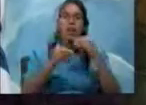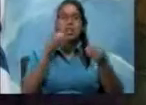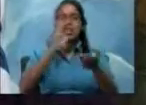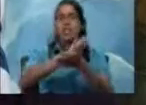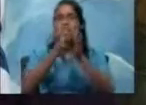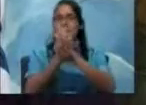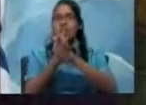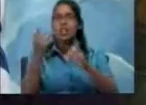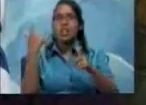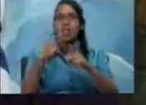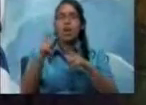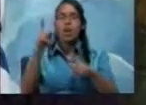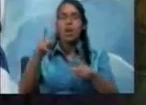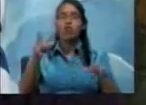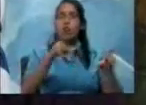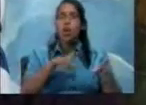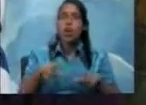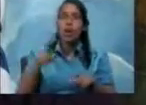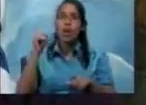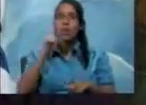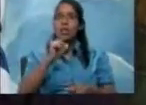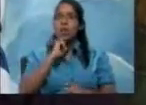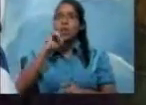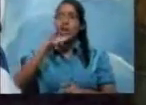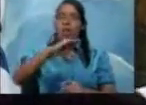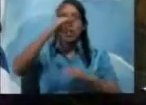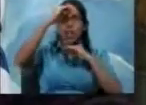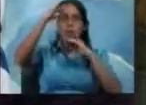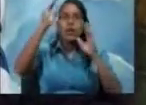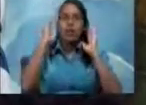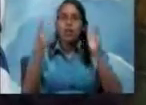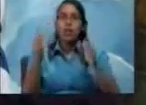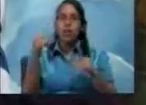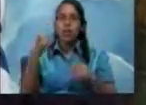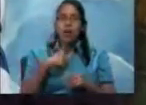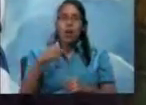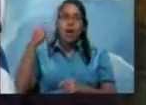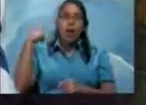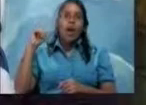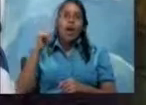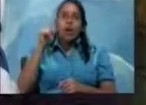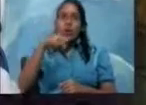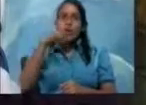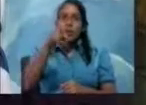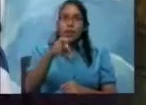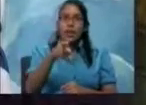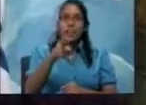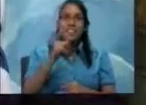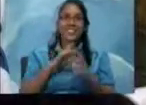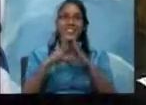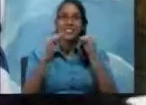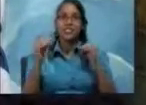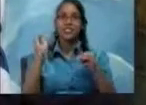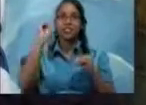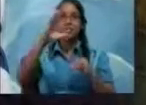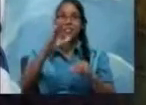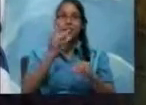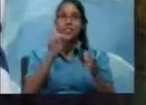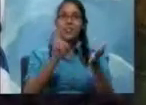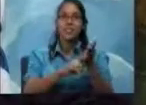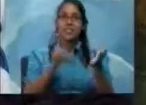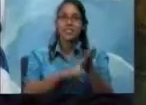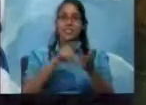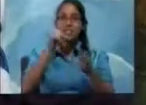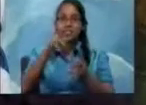van por allá por el patio eso no es estar pendiente yo ayer cuando usted hermano puerta sopló en verdad mire hermano